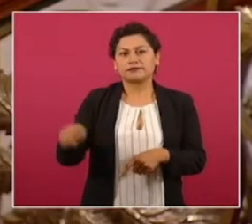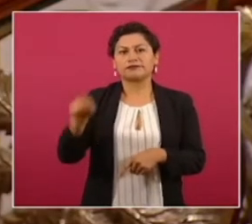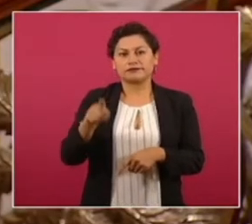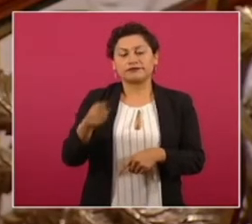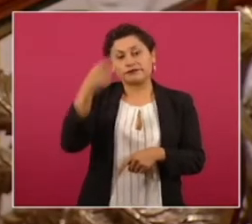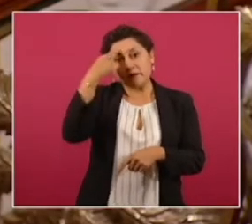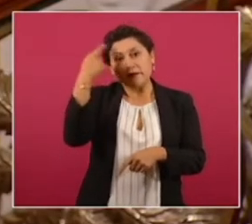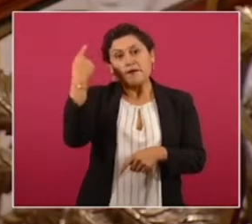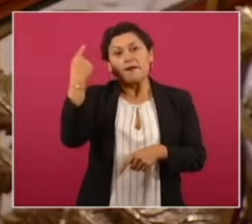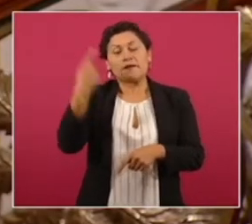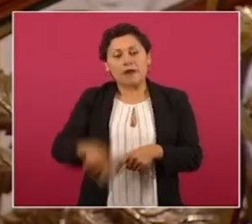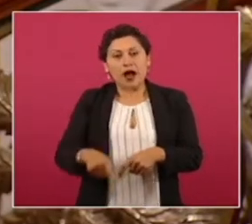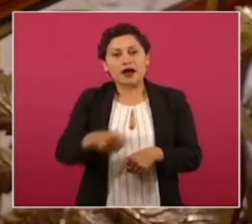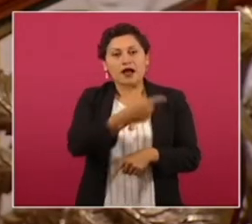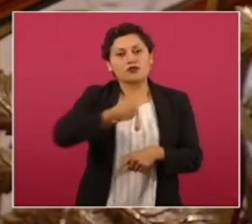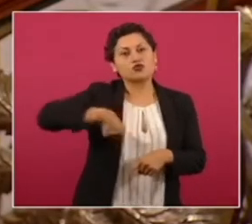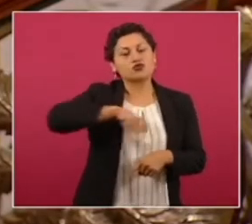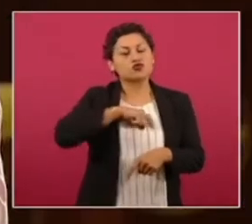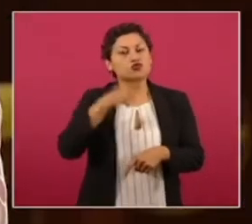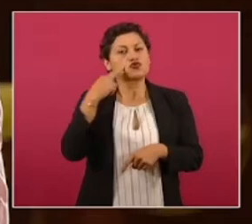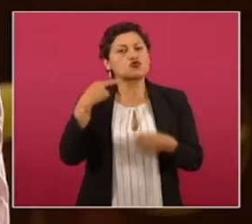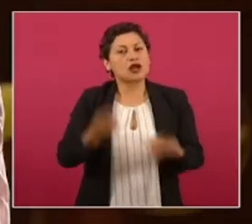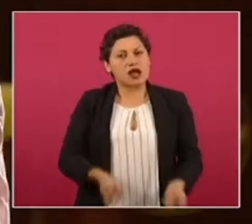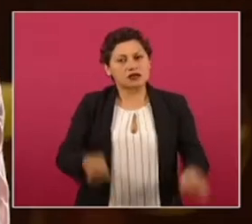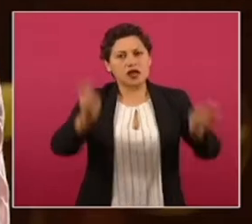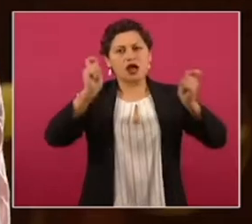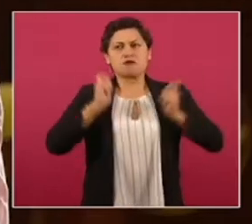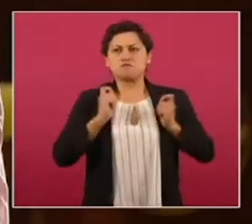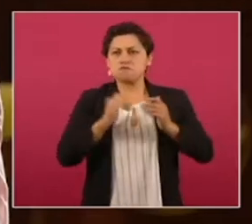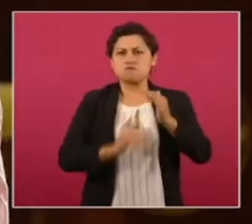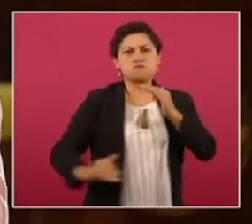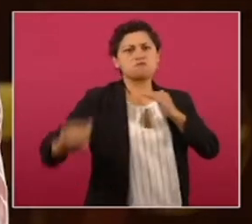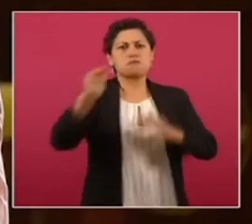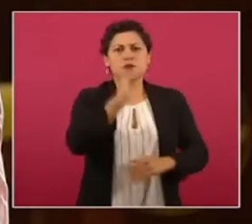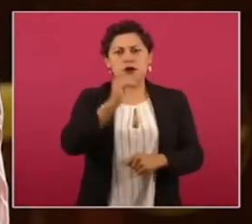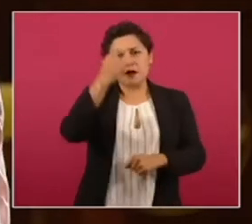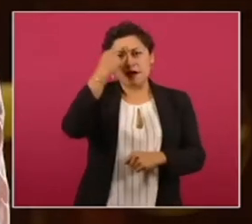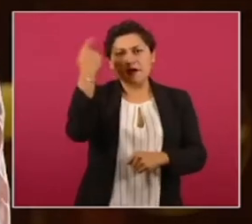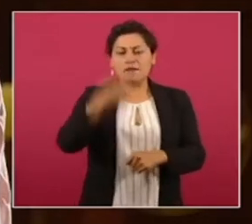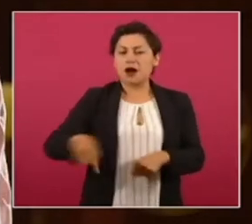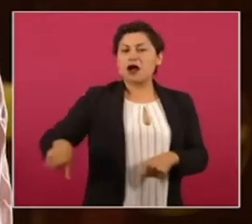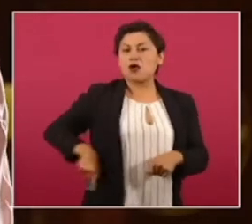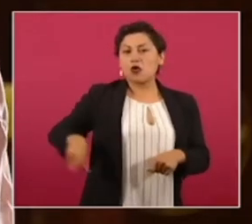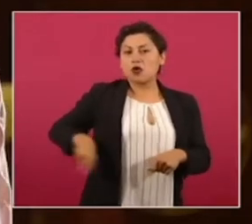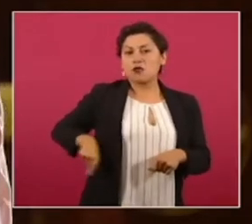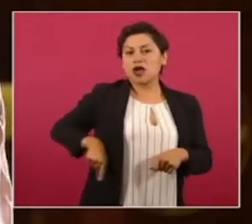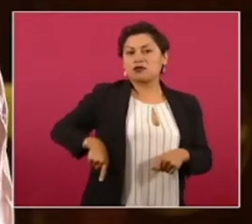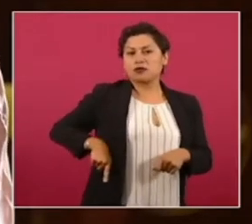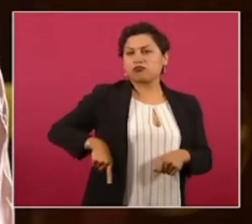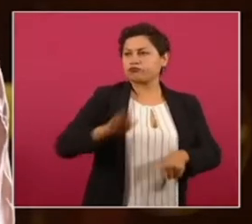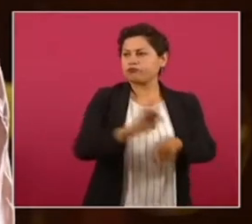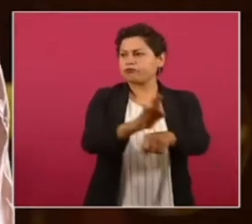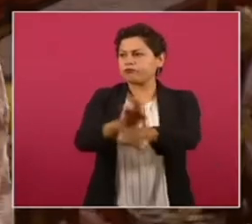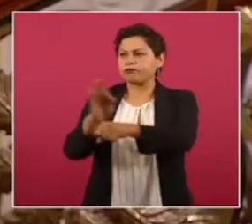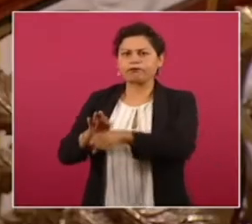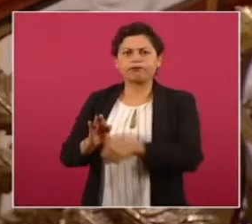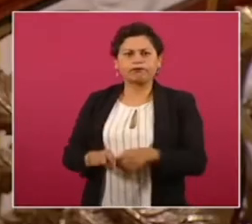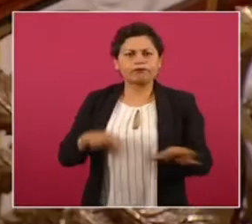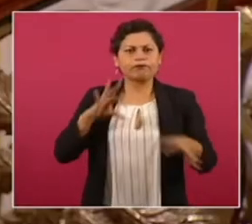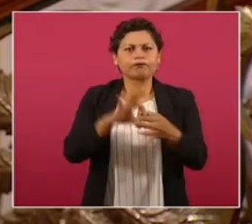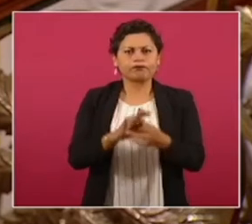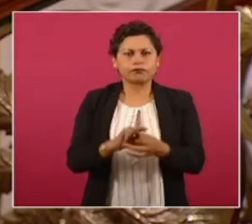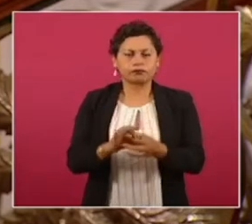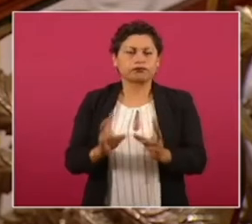y para que el poder público no sea otra cosa más que la beneficencia organizada. Fin de la cita.